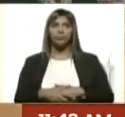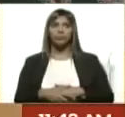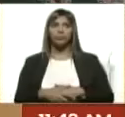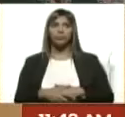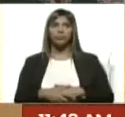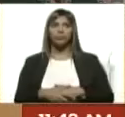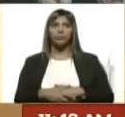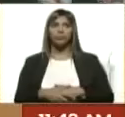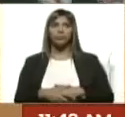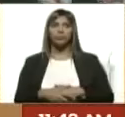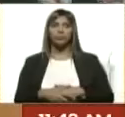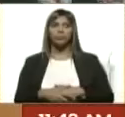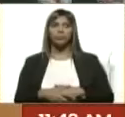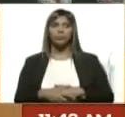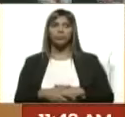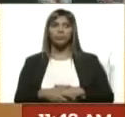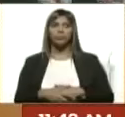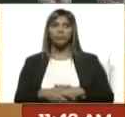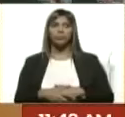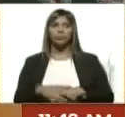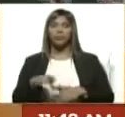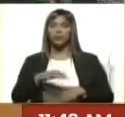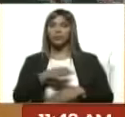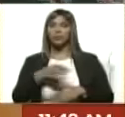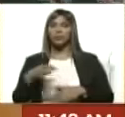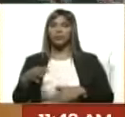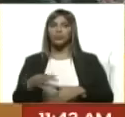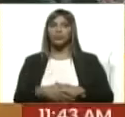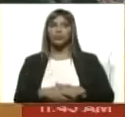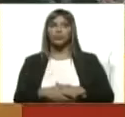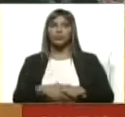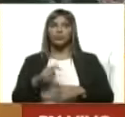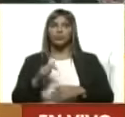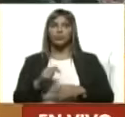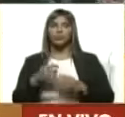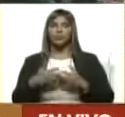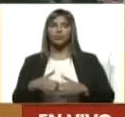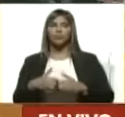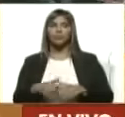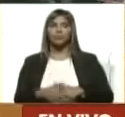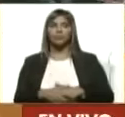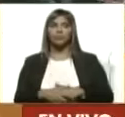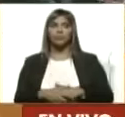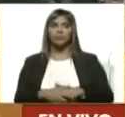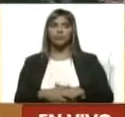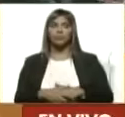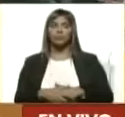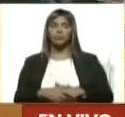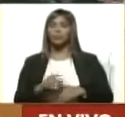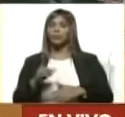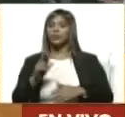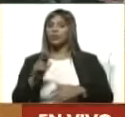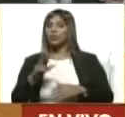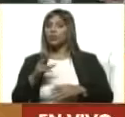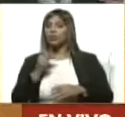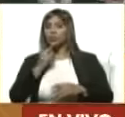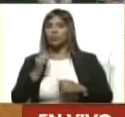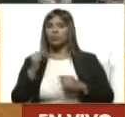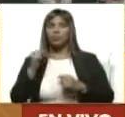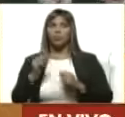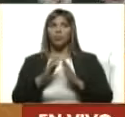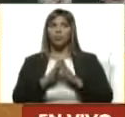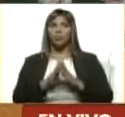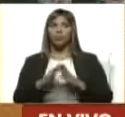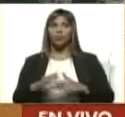de lo extraordinario que va esta maquinaria. No caigamos en triunfalismo, por